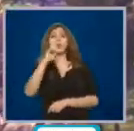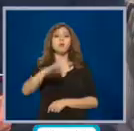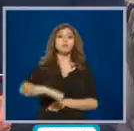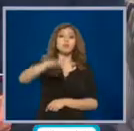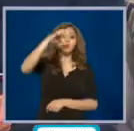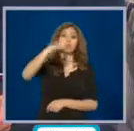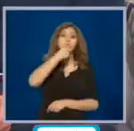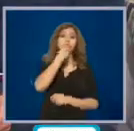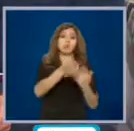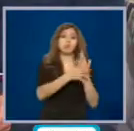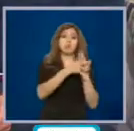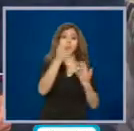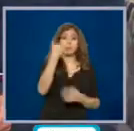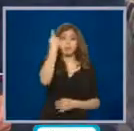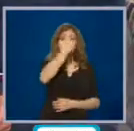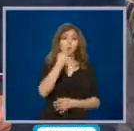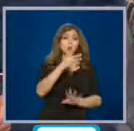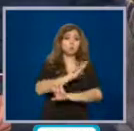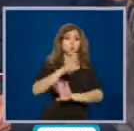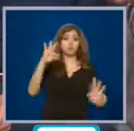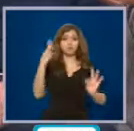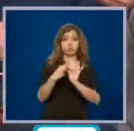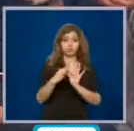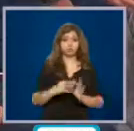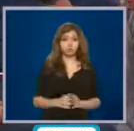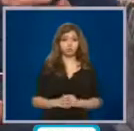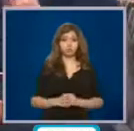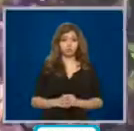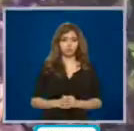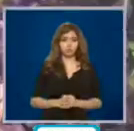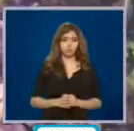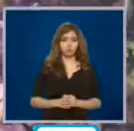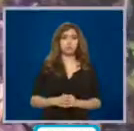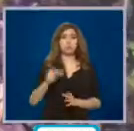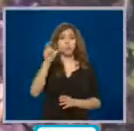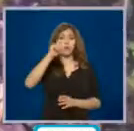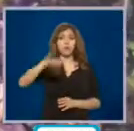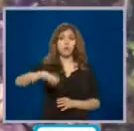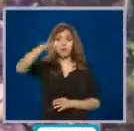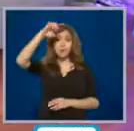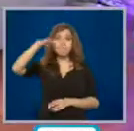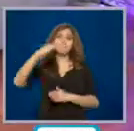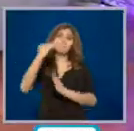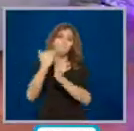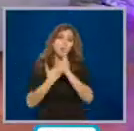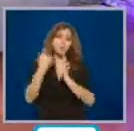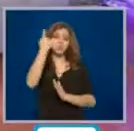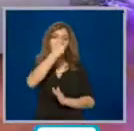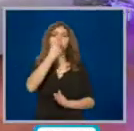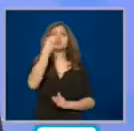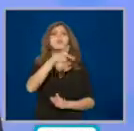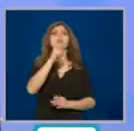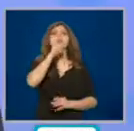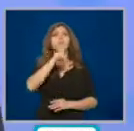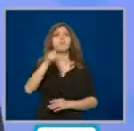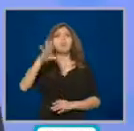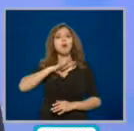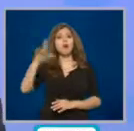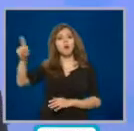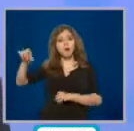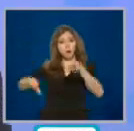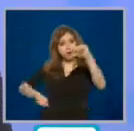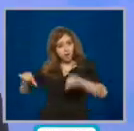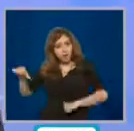son suficientes, por alguna razón. Pero es que, Karen, es cierto. Entre más grande, menos. Sí, ¿no? Muchos niños los tienen en actividades tan tarde que, por ejemplo, terminan su